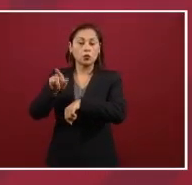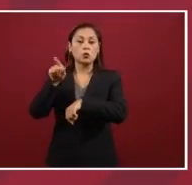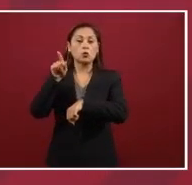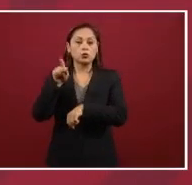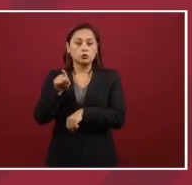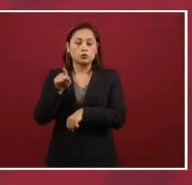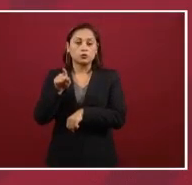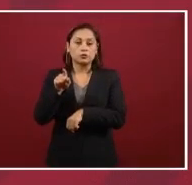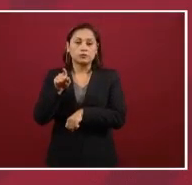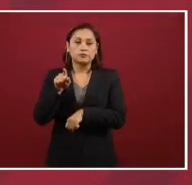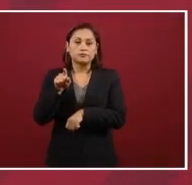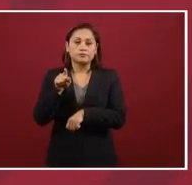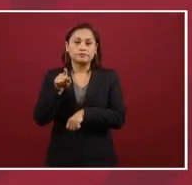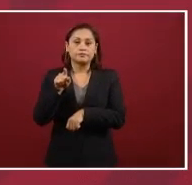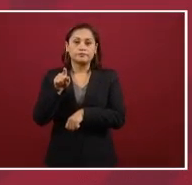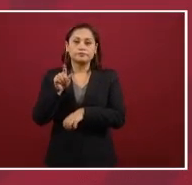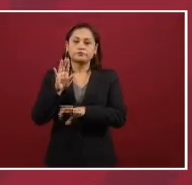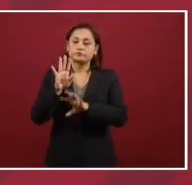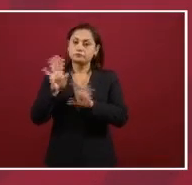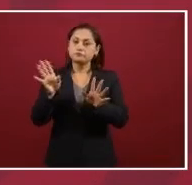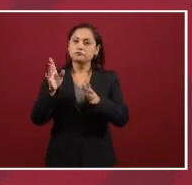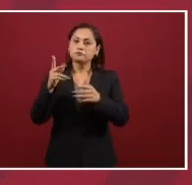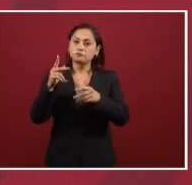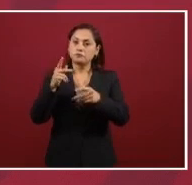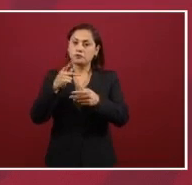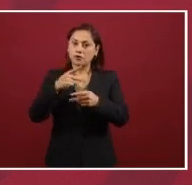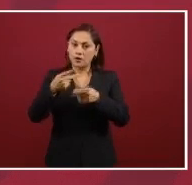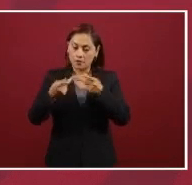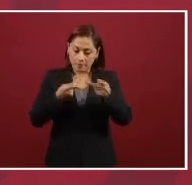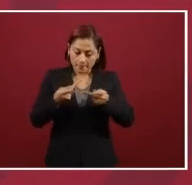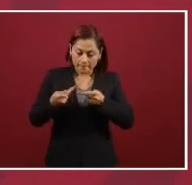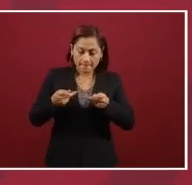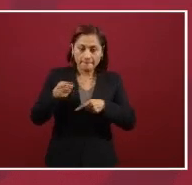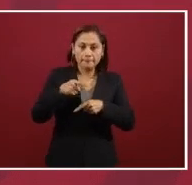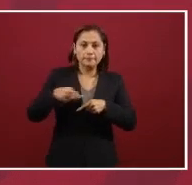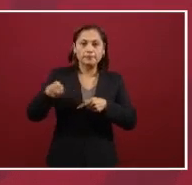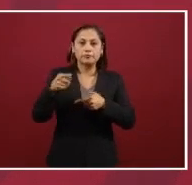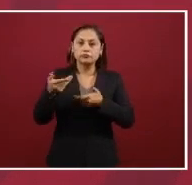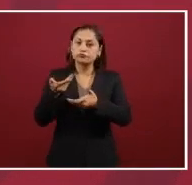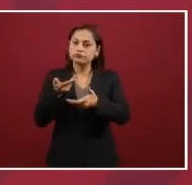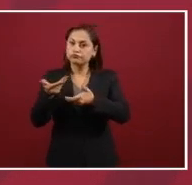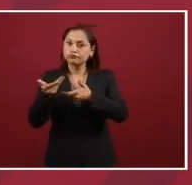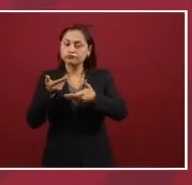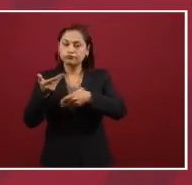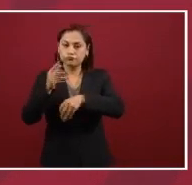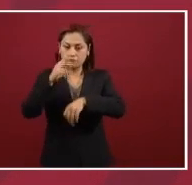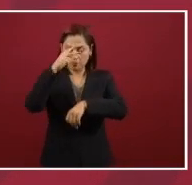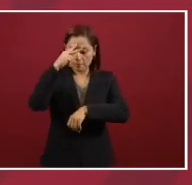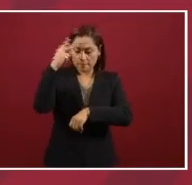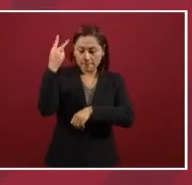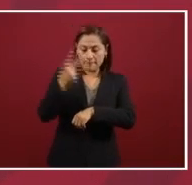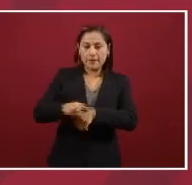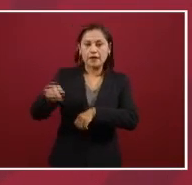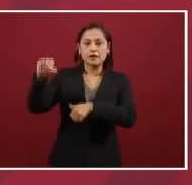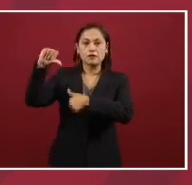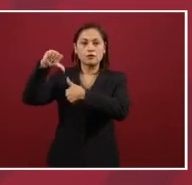el plan de cooperación de México con los países de